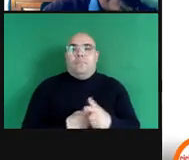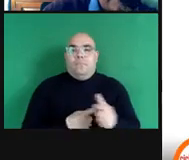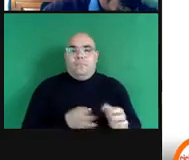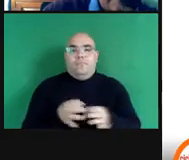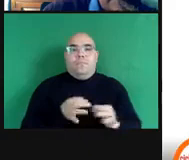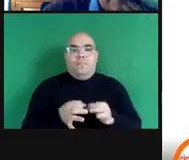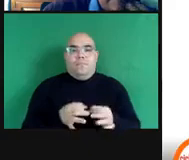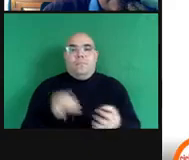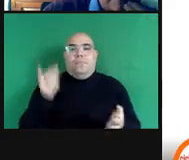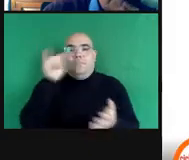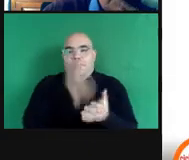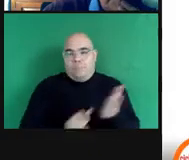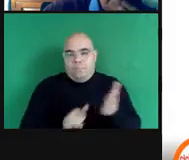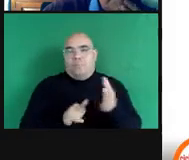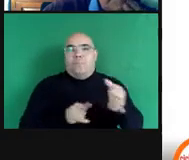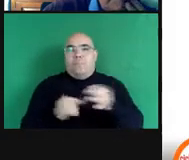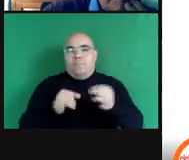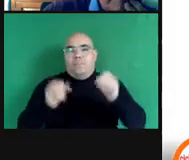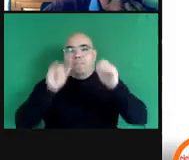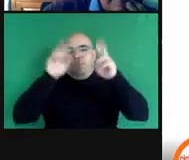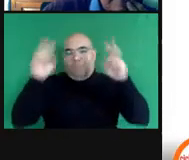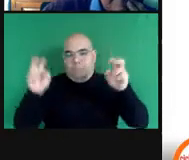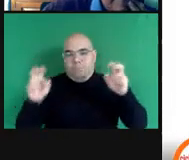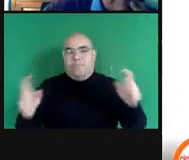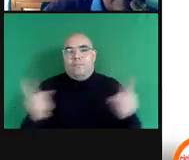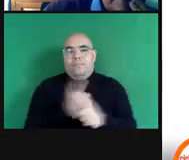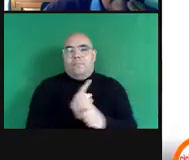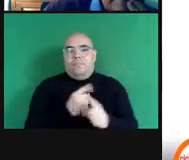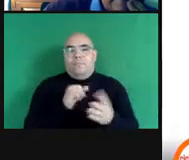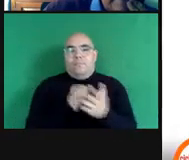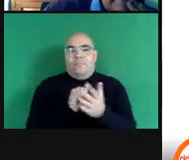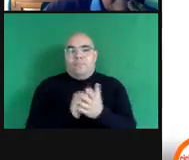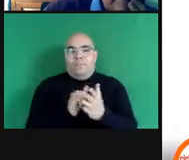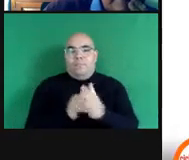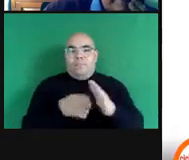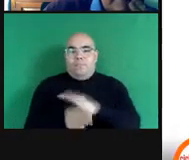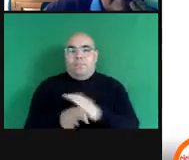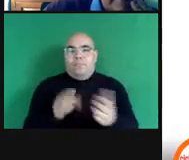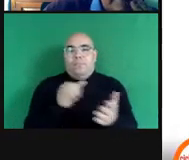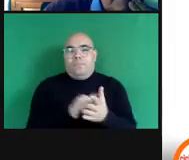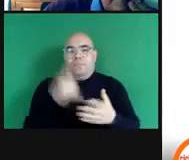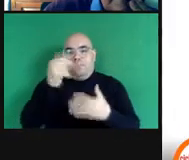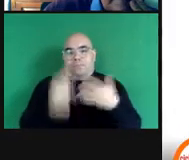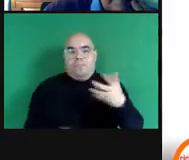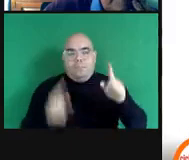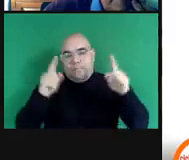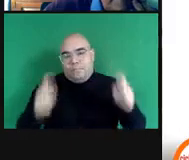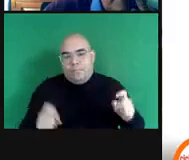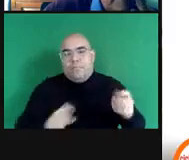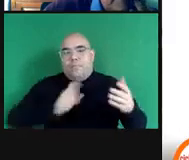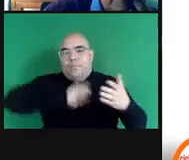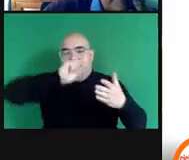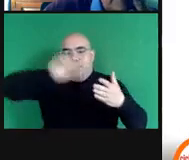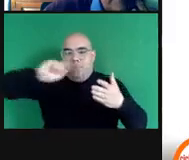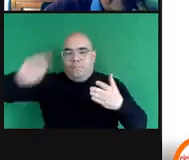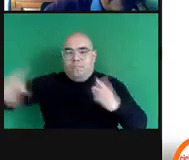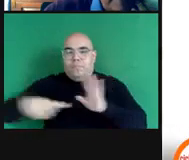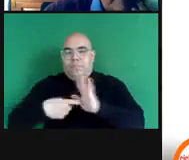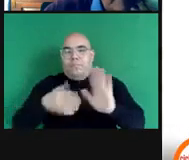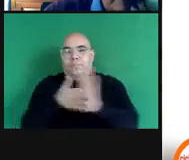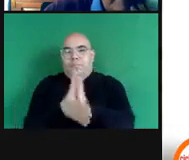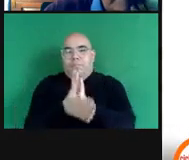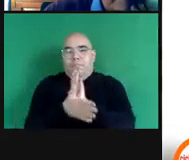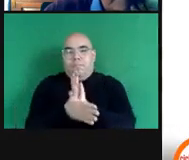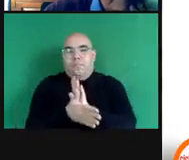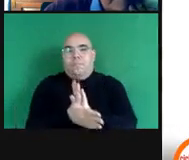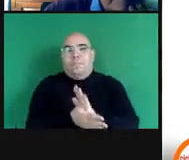estética de la superficie. Entonces, se han utilizado métodos de limpieza de grafitis como métodos